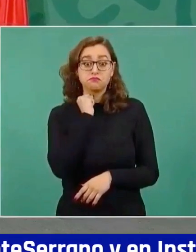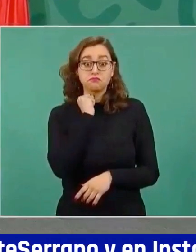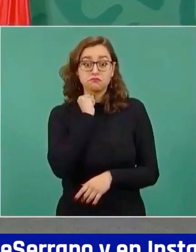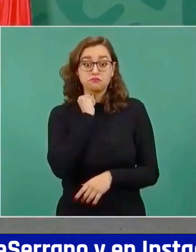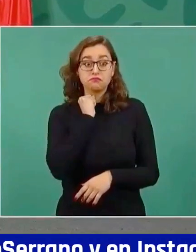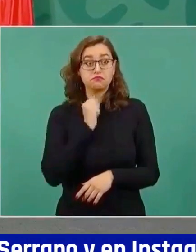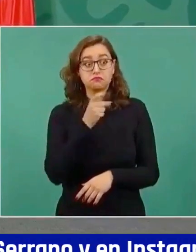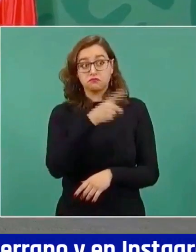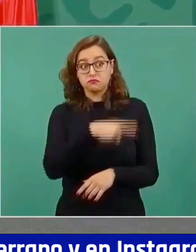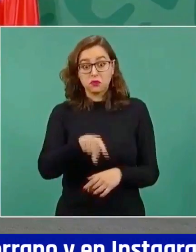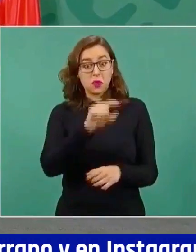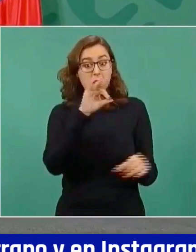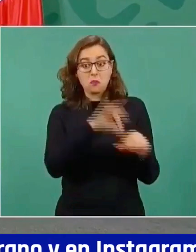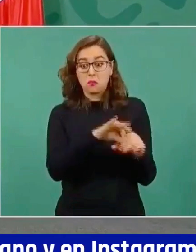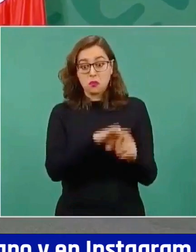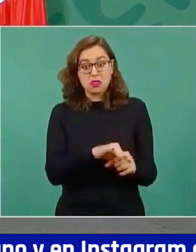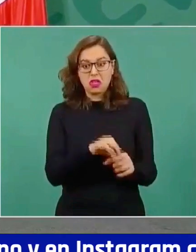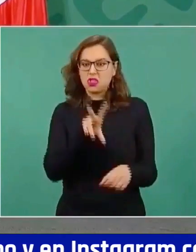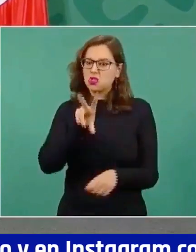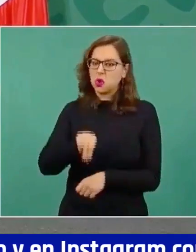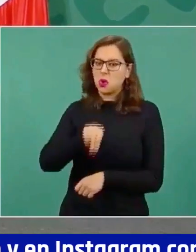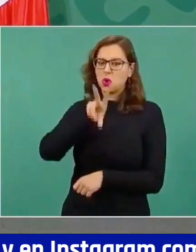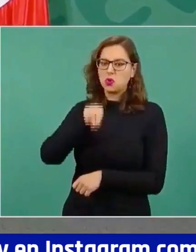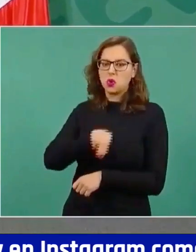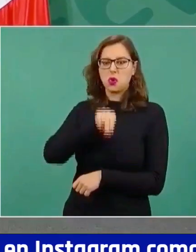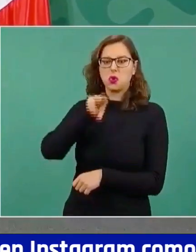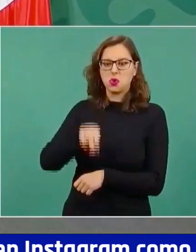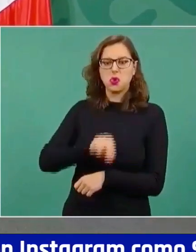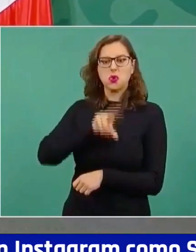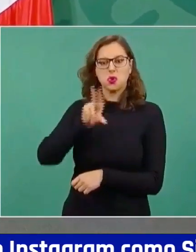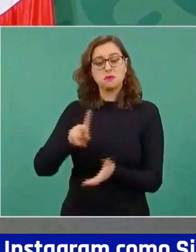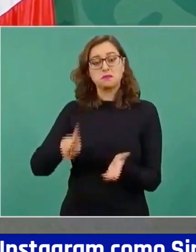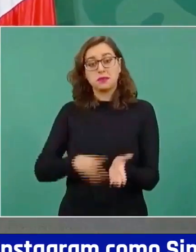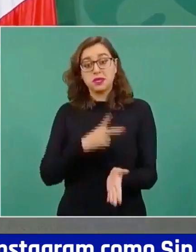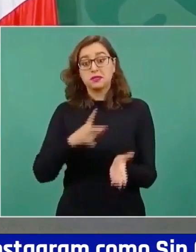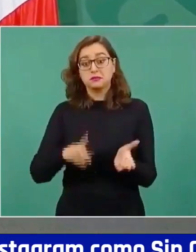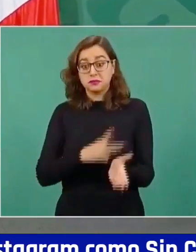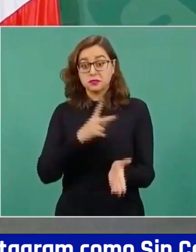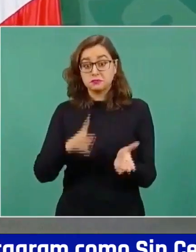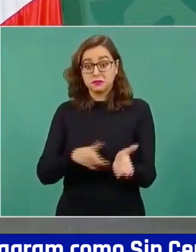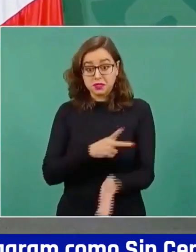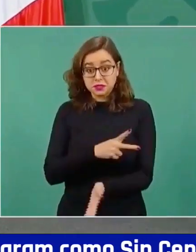votan en contra de nuestras iniciativas,